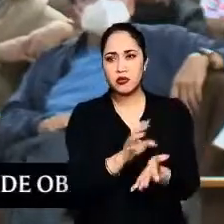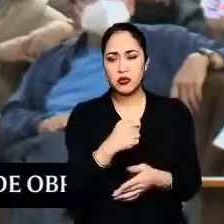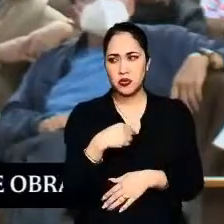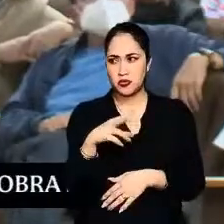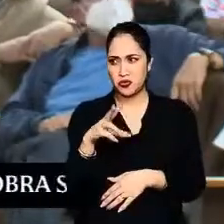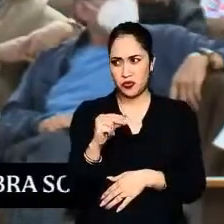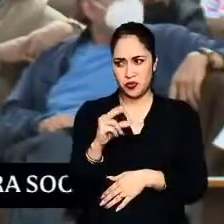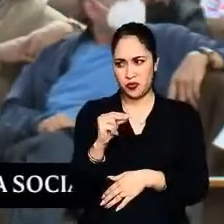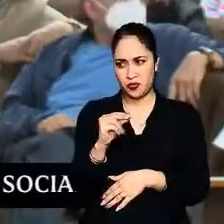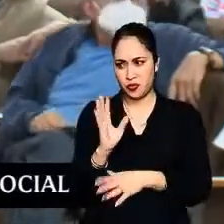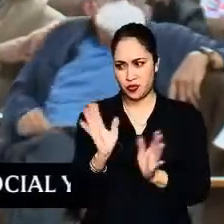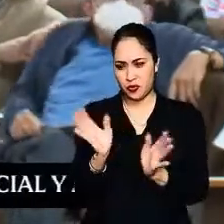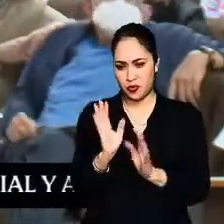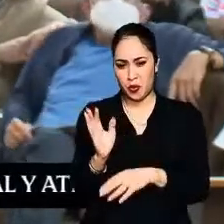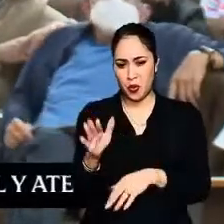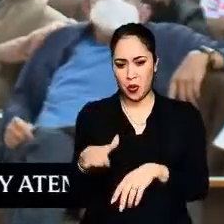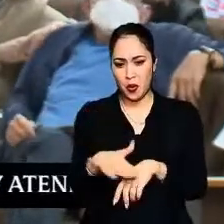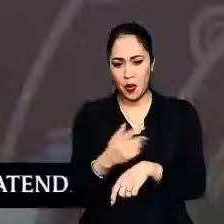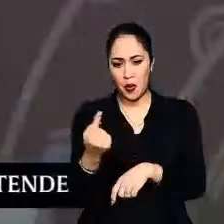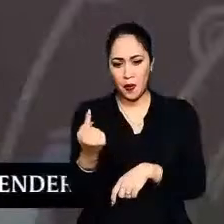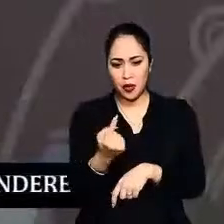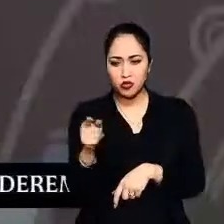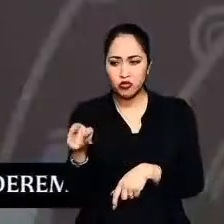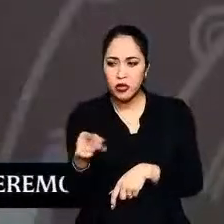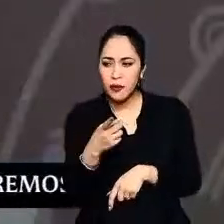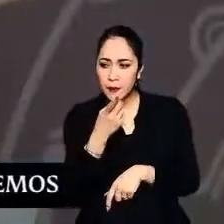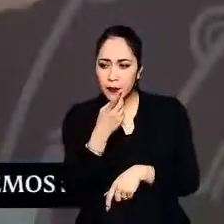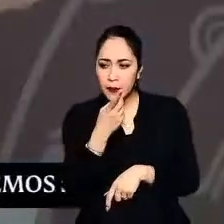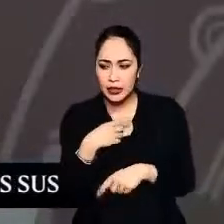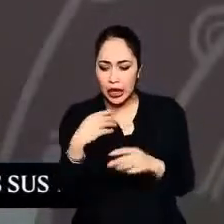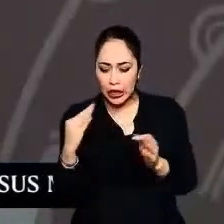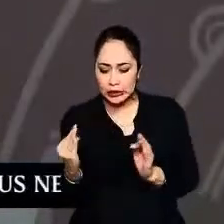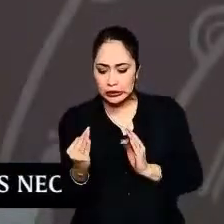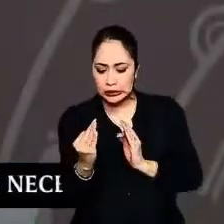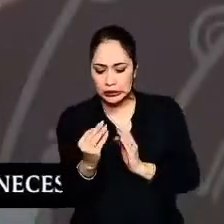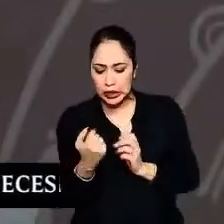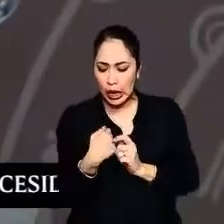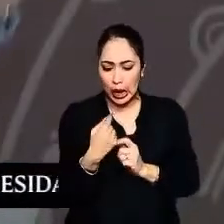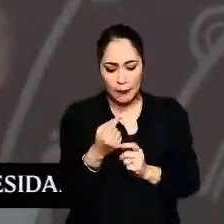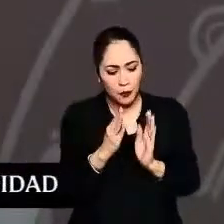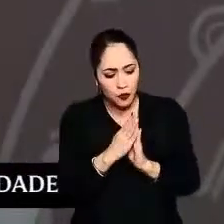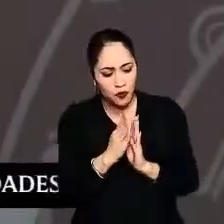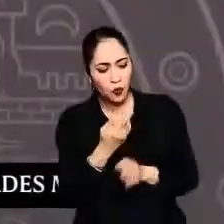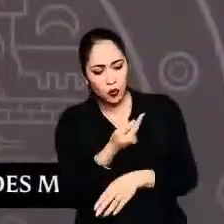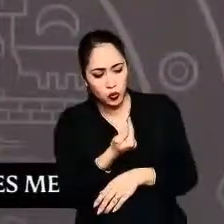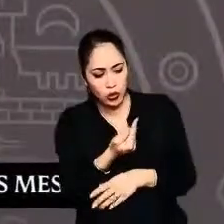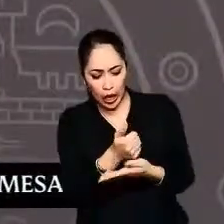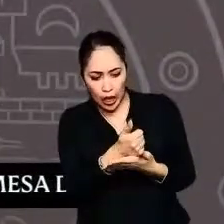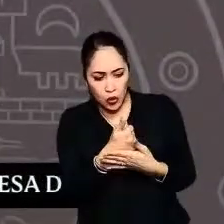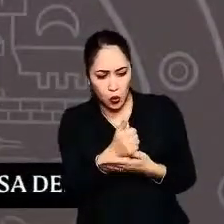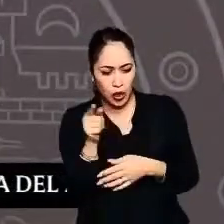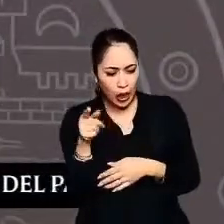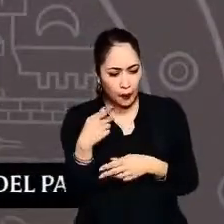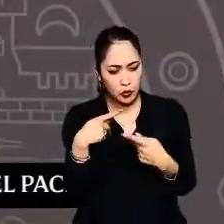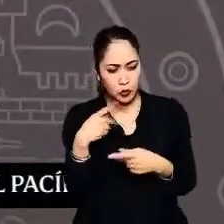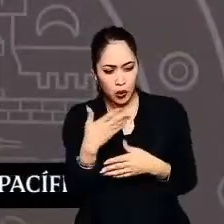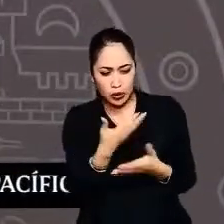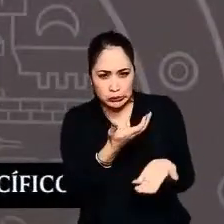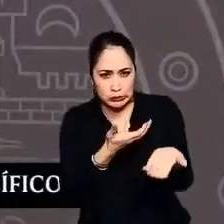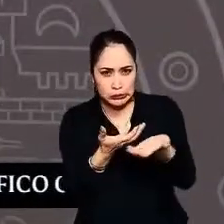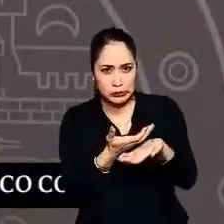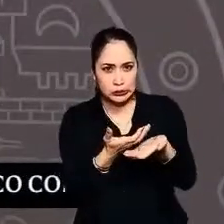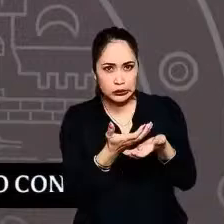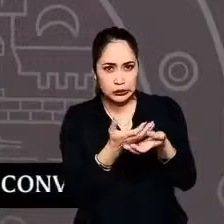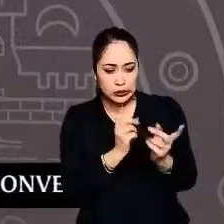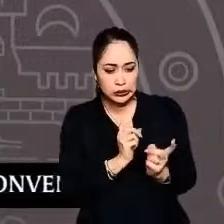en privado, aquí entre nos, y me hubieran dicho, oiga, ¿qué pasó? ¿Cómo no nos pega una ayudada con este? A lo mejor.